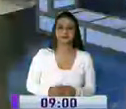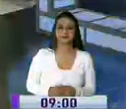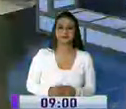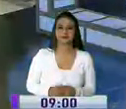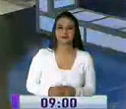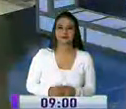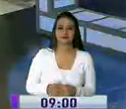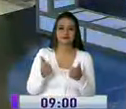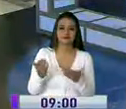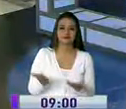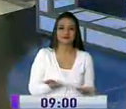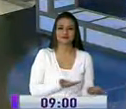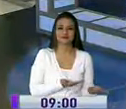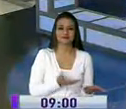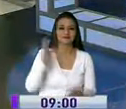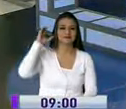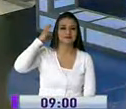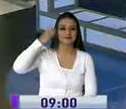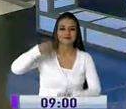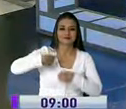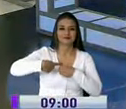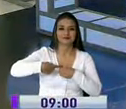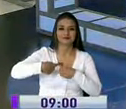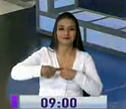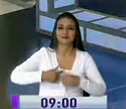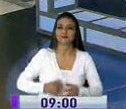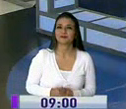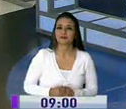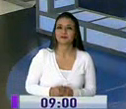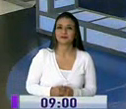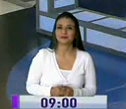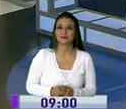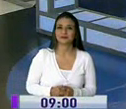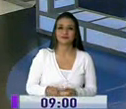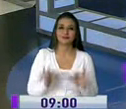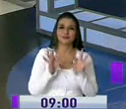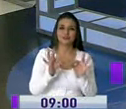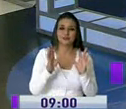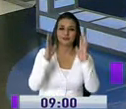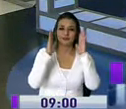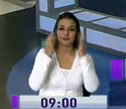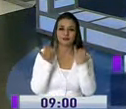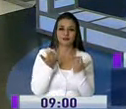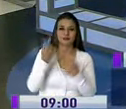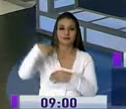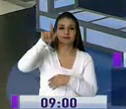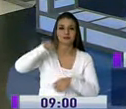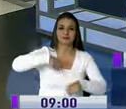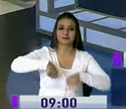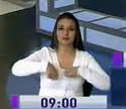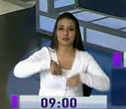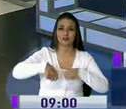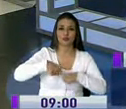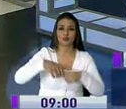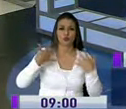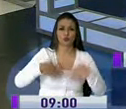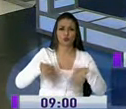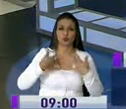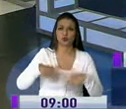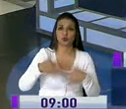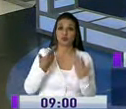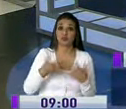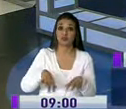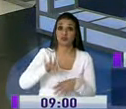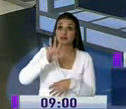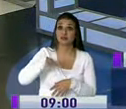Aquí da la bienvenida a esta hora a Radio Quito, la voz en vivo de la capital, que ya retransmite en este 1 de mayo. Qué baro, digamos el quinto mes de